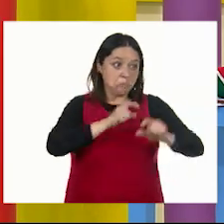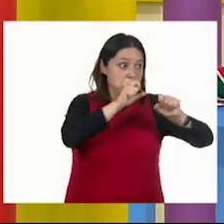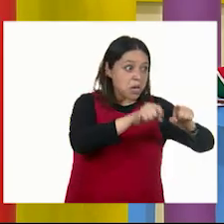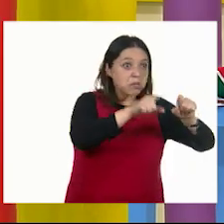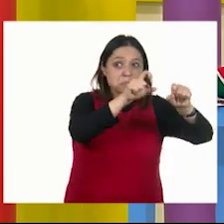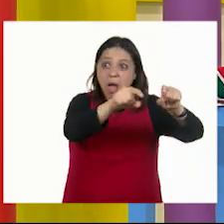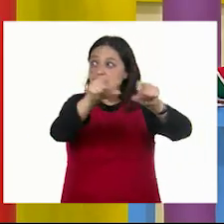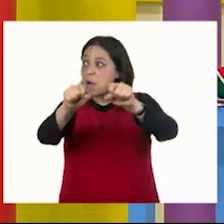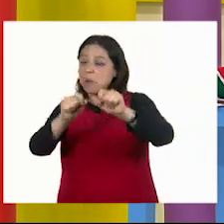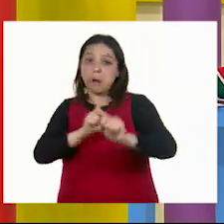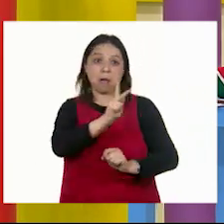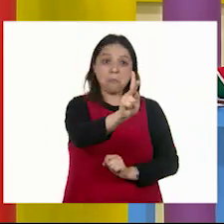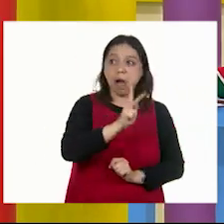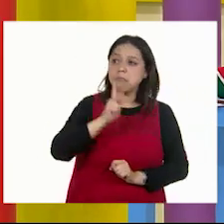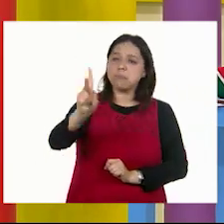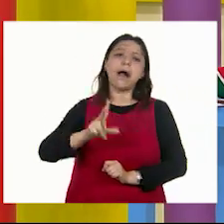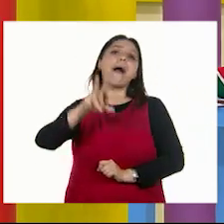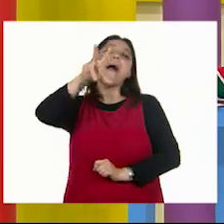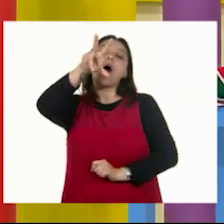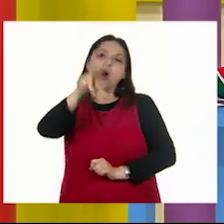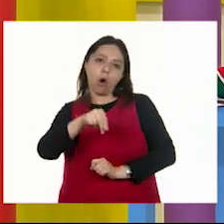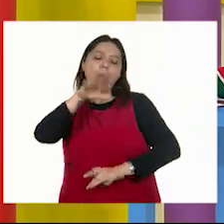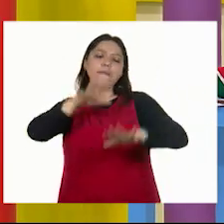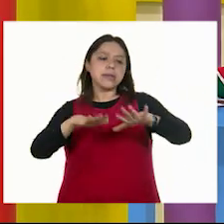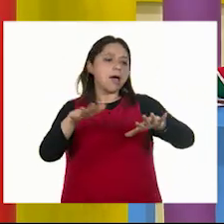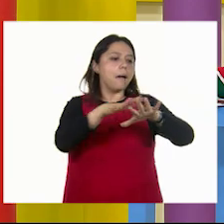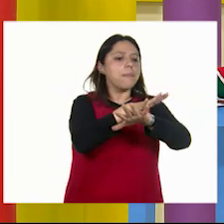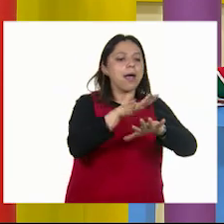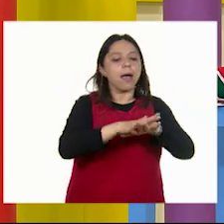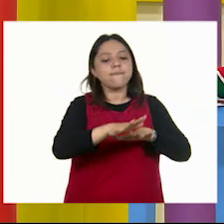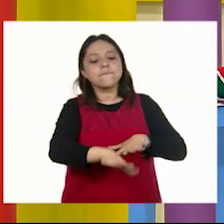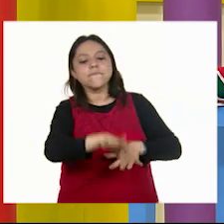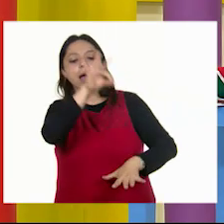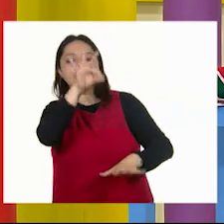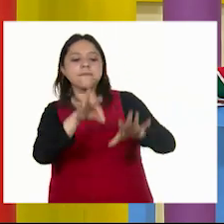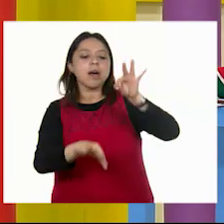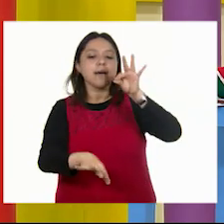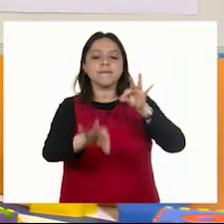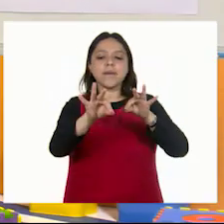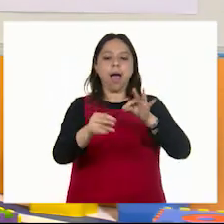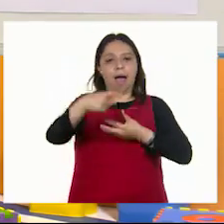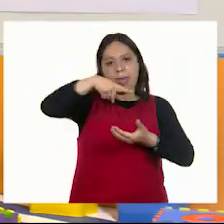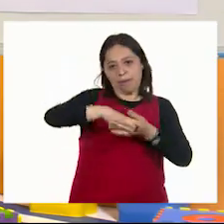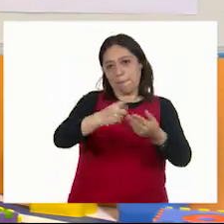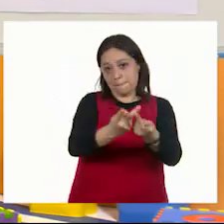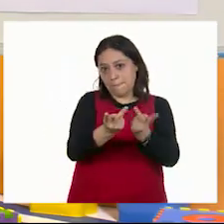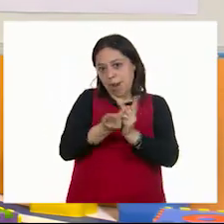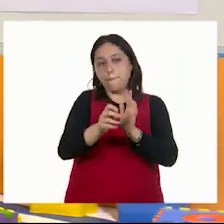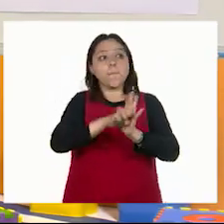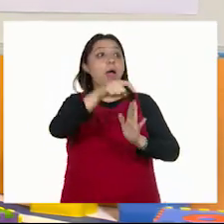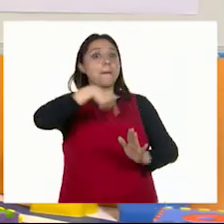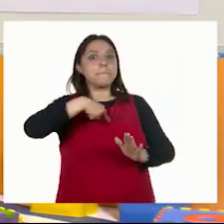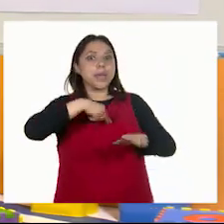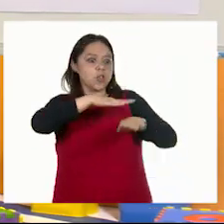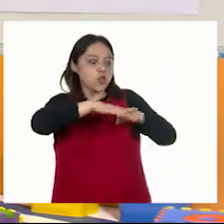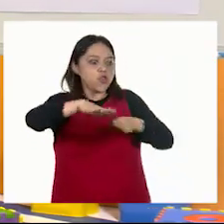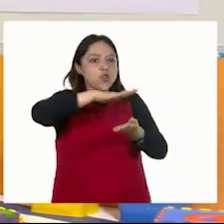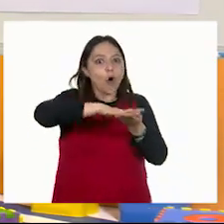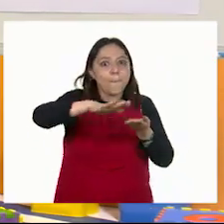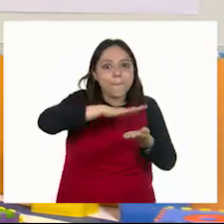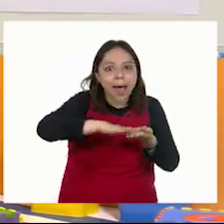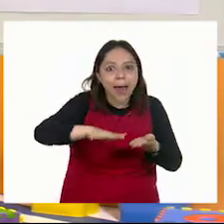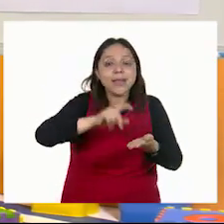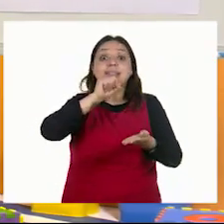que a todos. Podemos ir las sustituyendo siempre y cuando las podamos agregar a nuestro plato. Claro, por ejemplo, me gustan mucho los nopales y los chícharos.